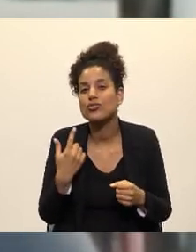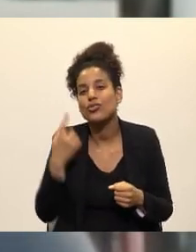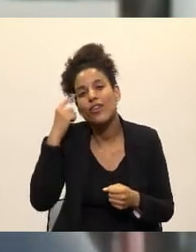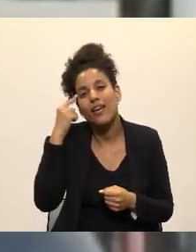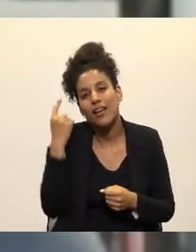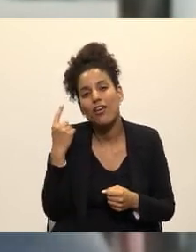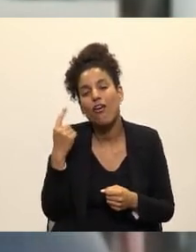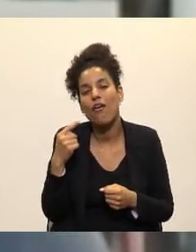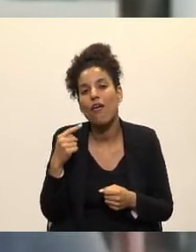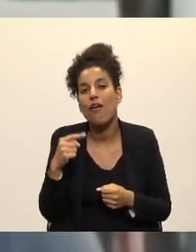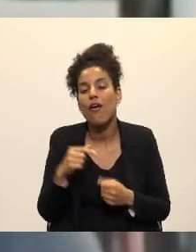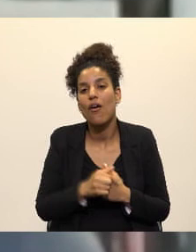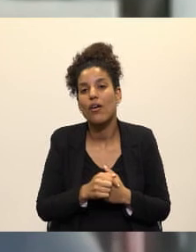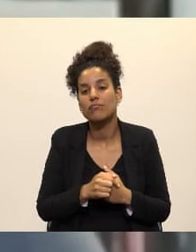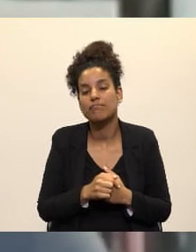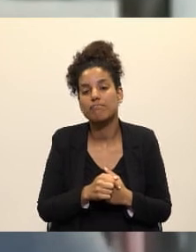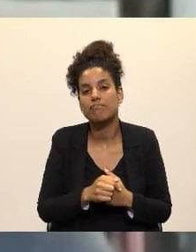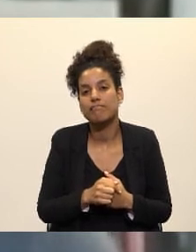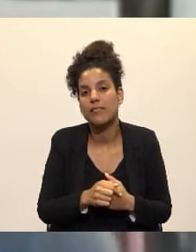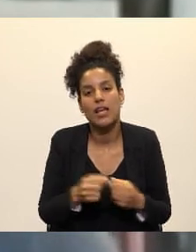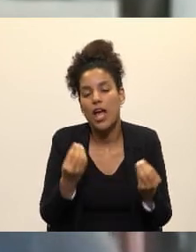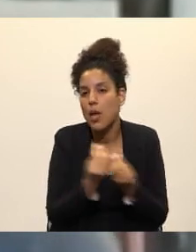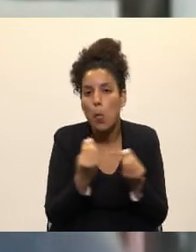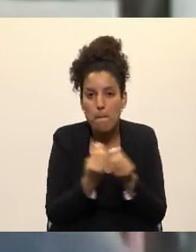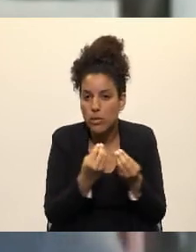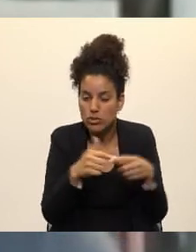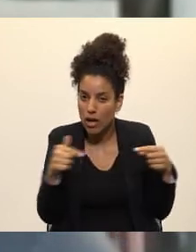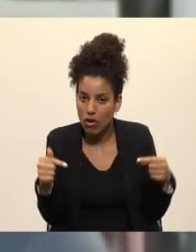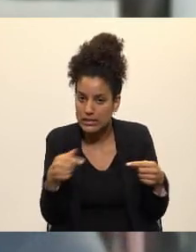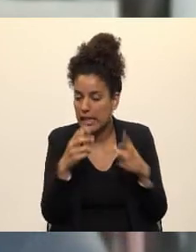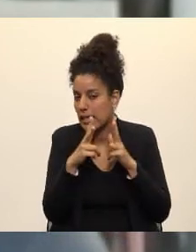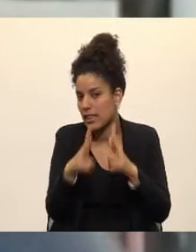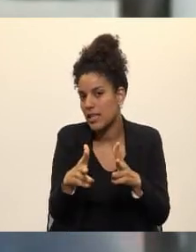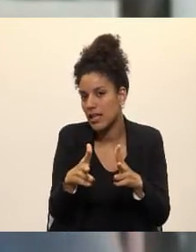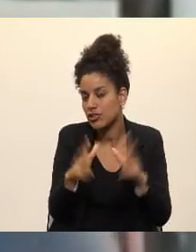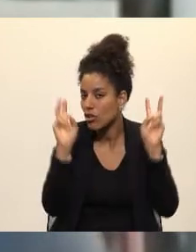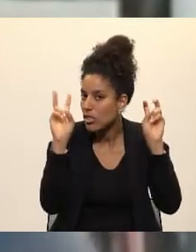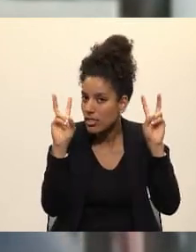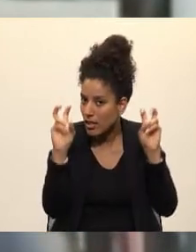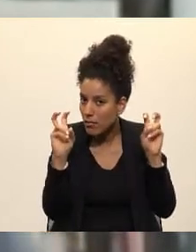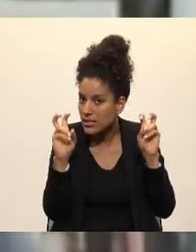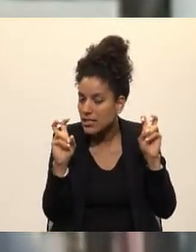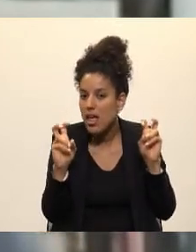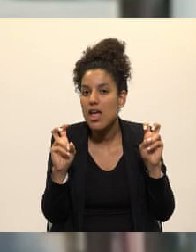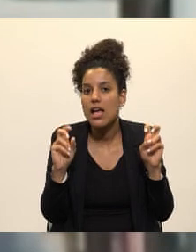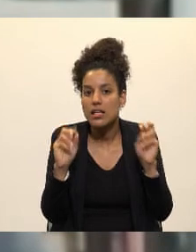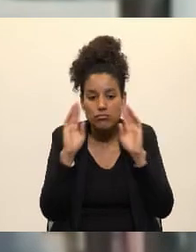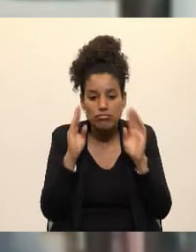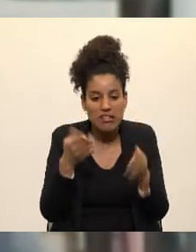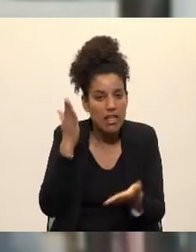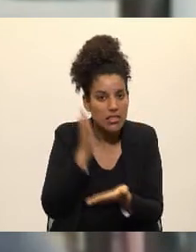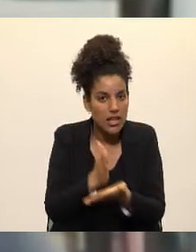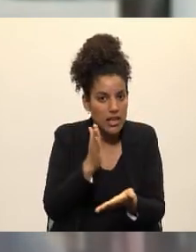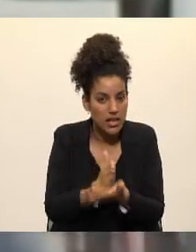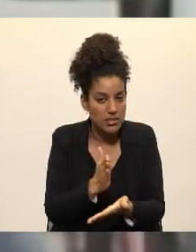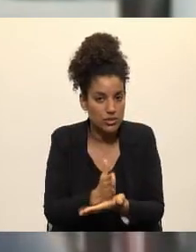muchas cosas, donde mucho de lo que señalé son cuestiones a tener en cuenta y que tiene que ver con los derechos fundamentalmente,